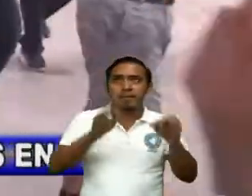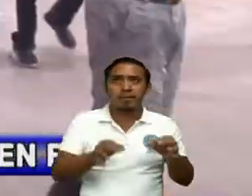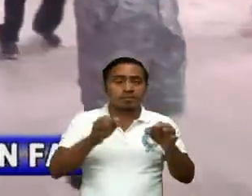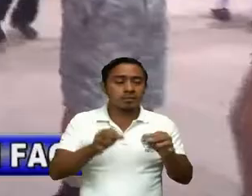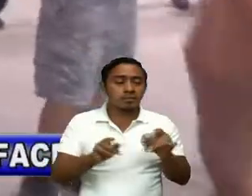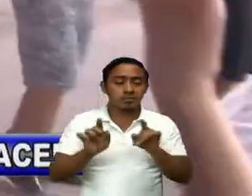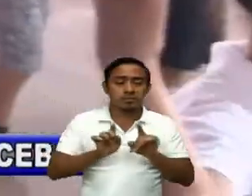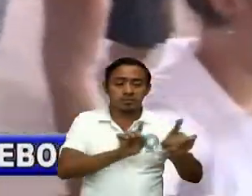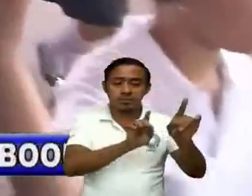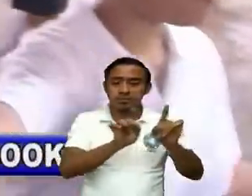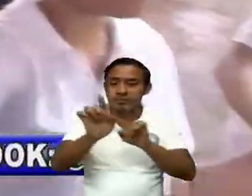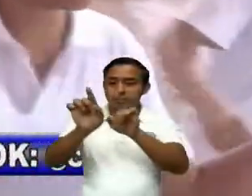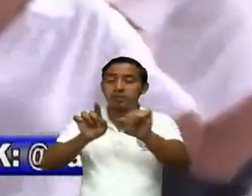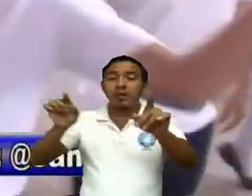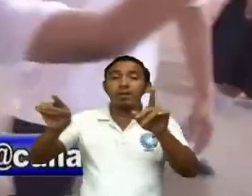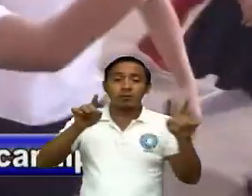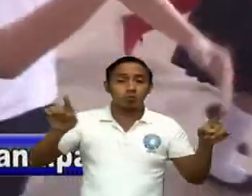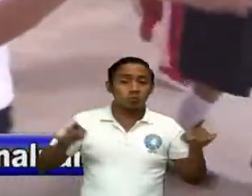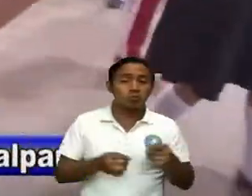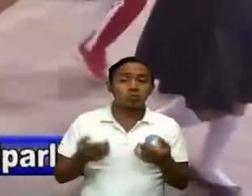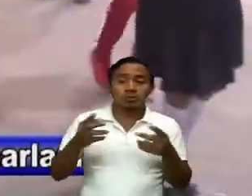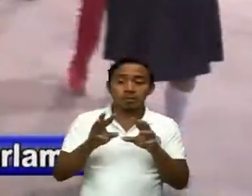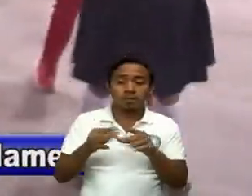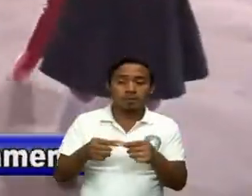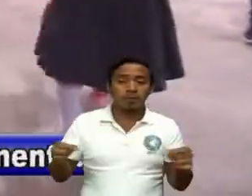se mueven al son de Managua, linda Managua.